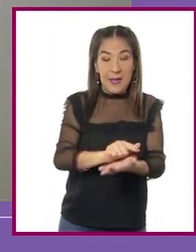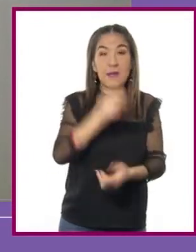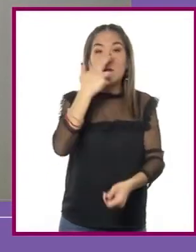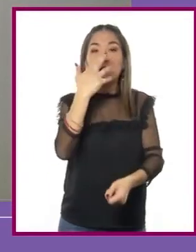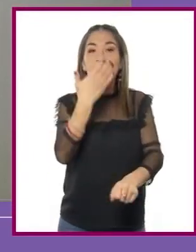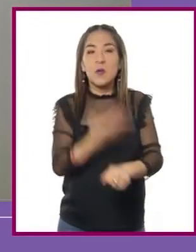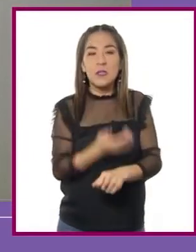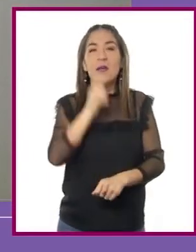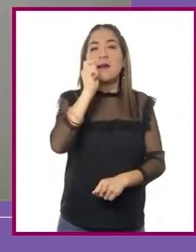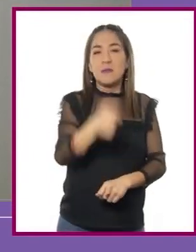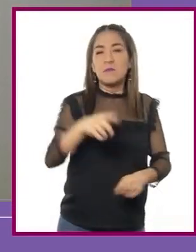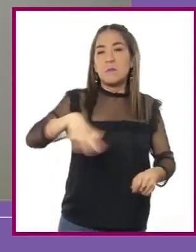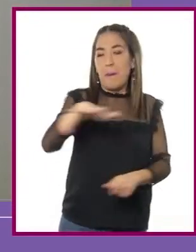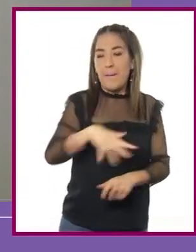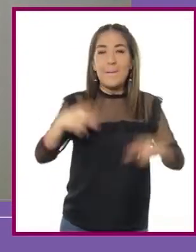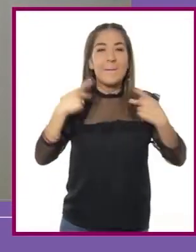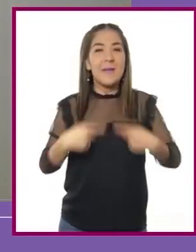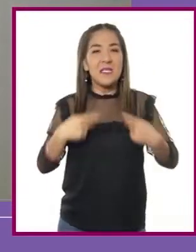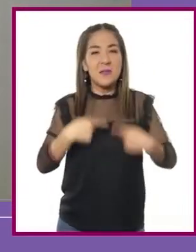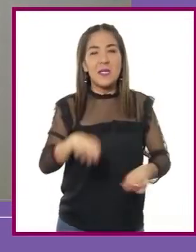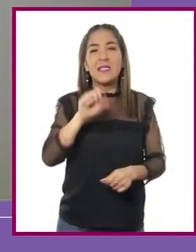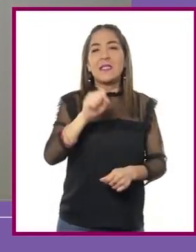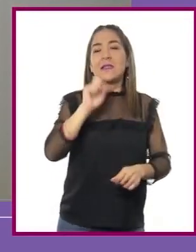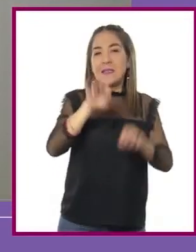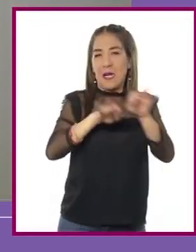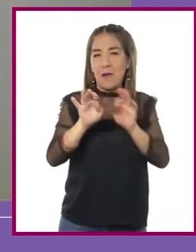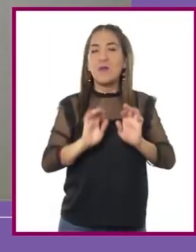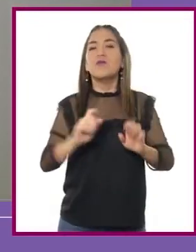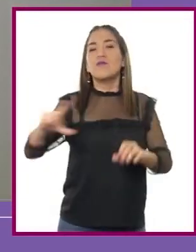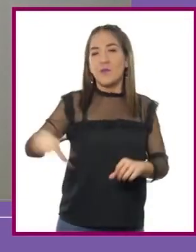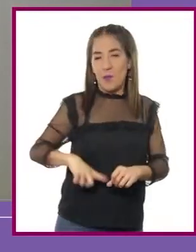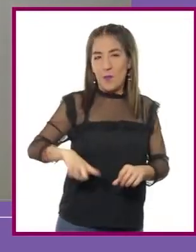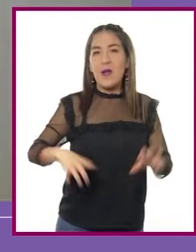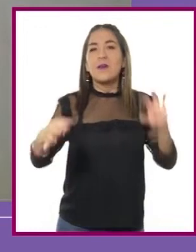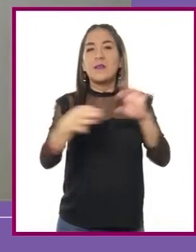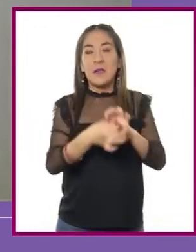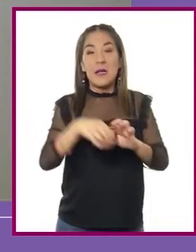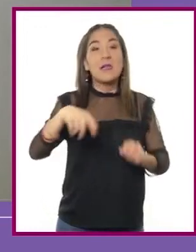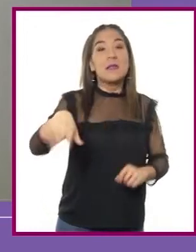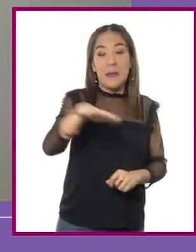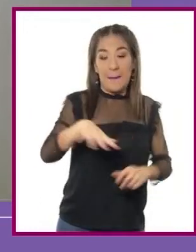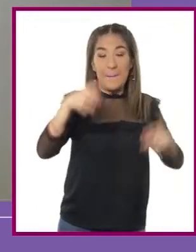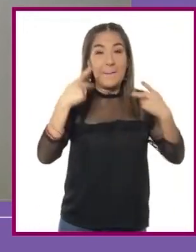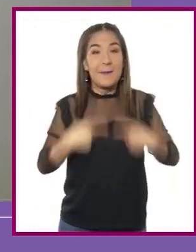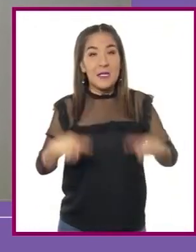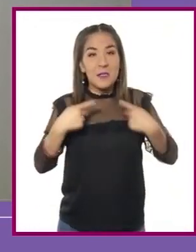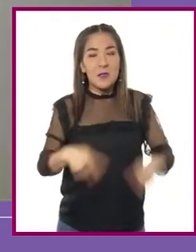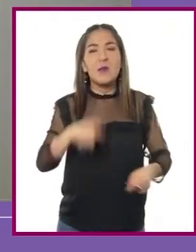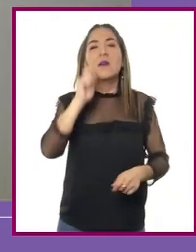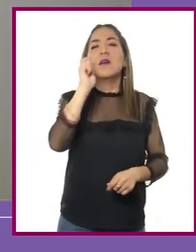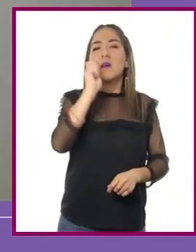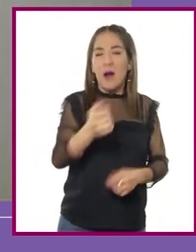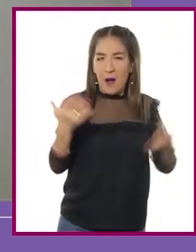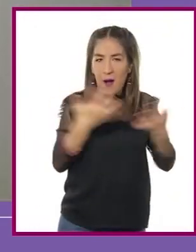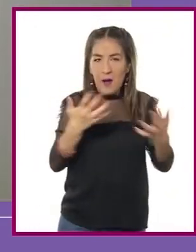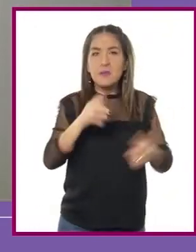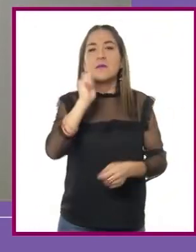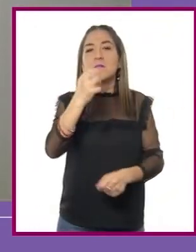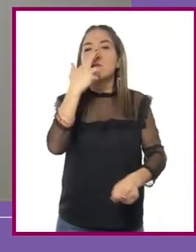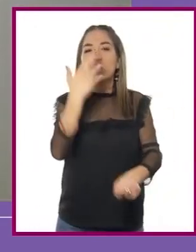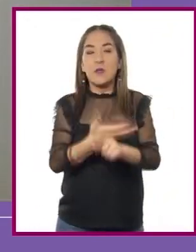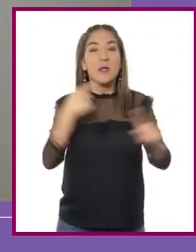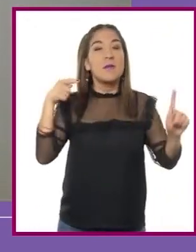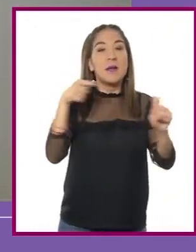Responsabilidades de los Servidores Públicos. Es necesario señalar que las y los servidores públicos realizan labores